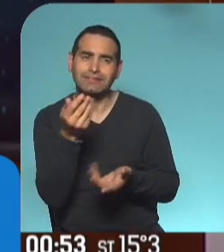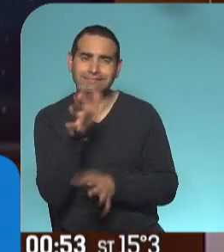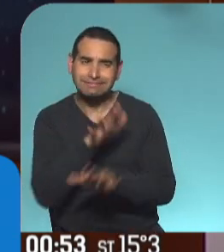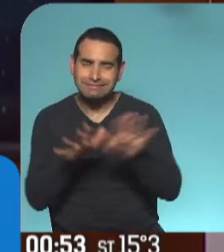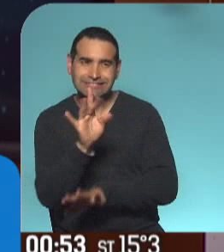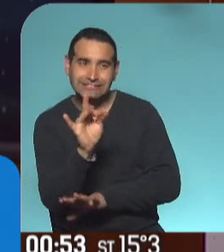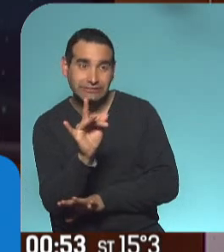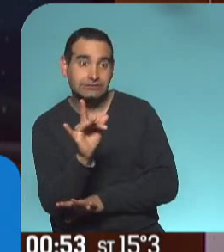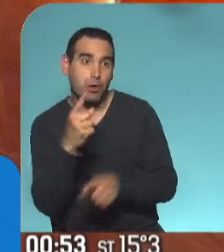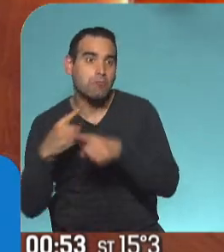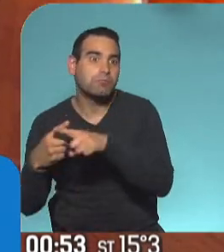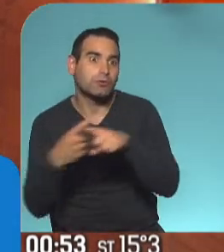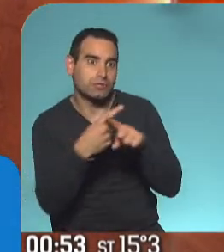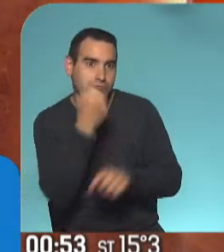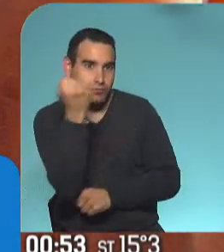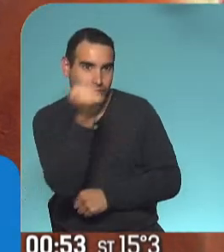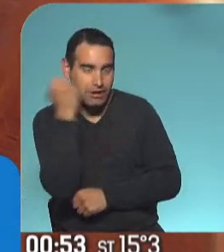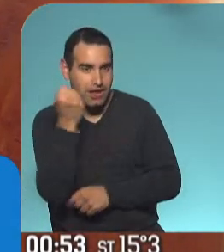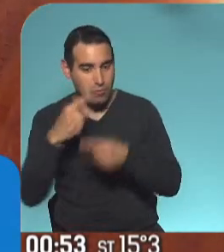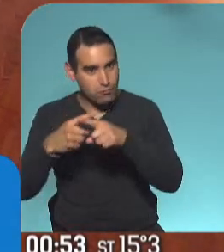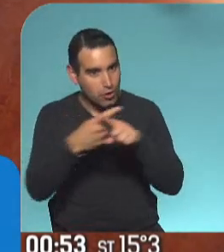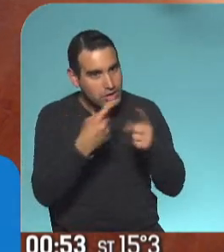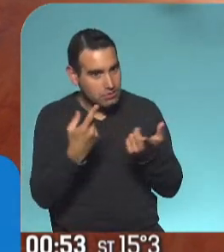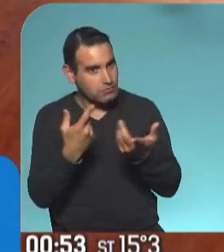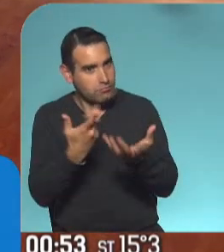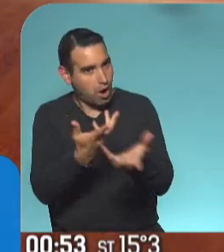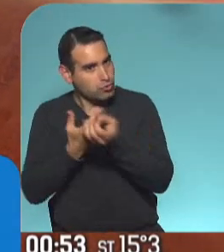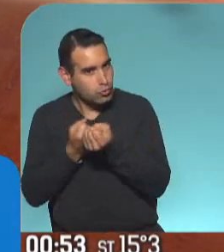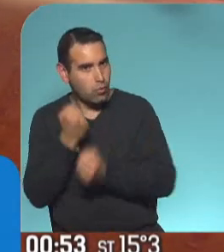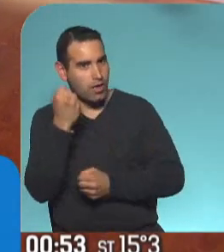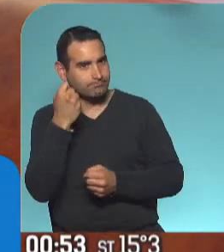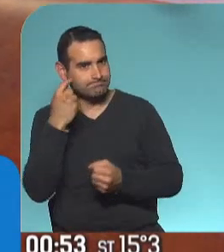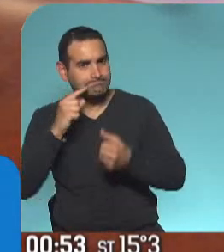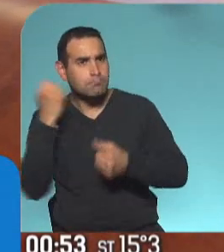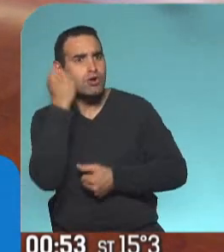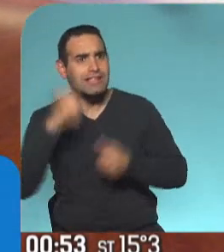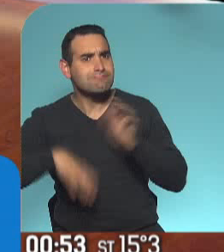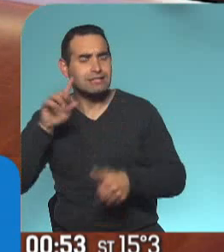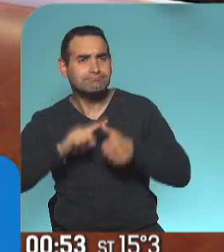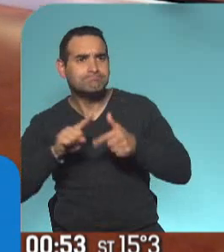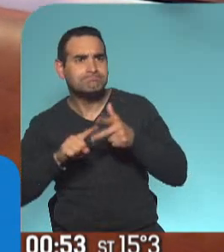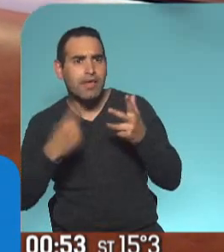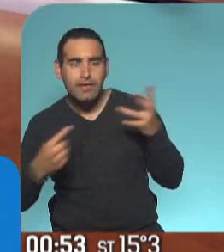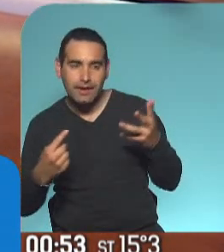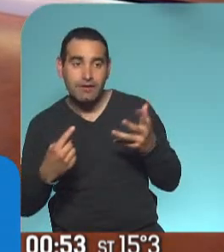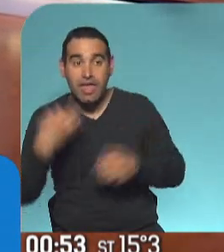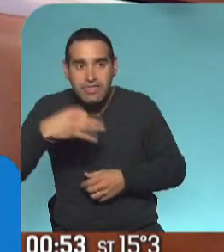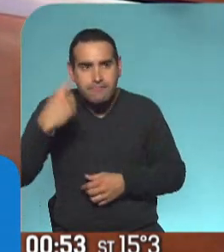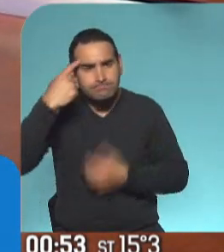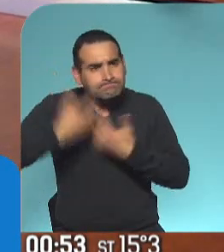política porque la política es la que define las prioridades entonces si vos definir las prioridades